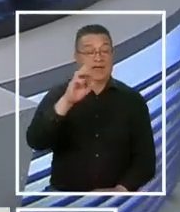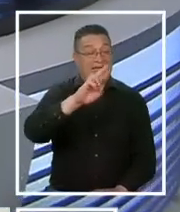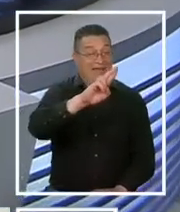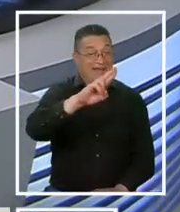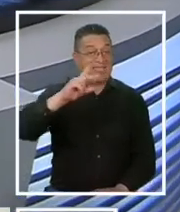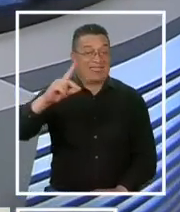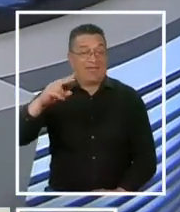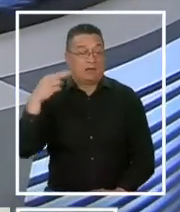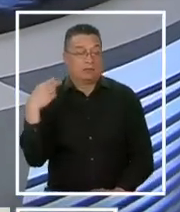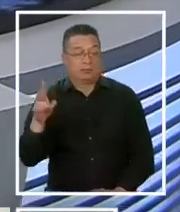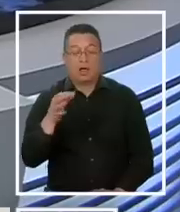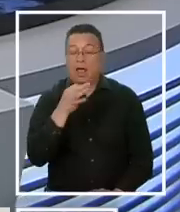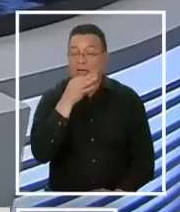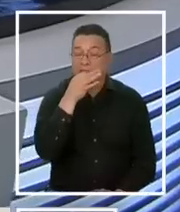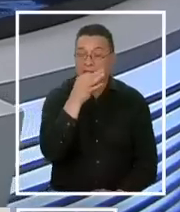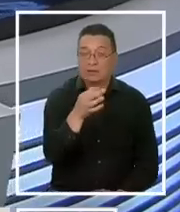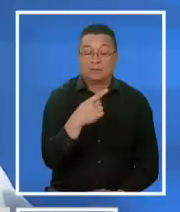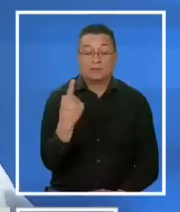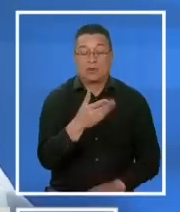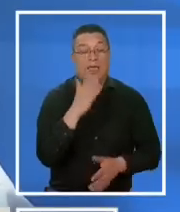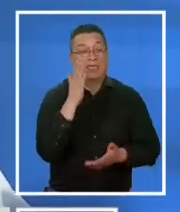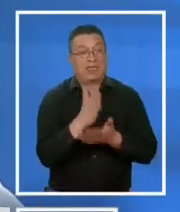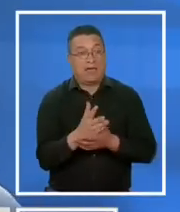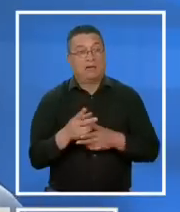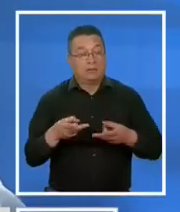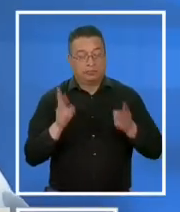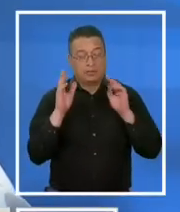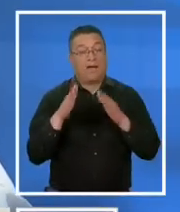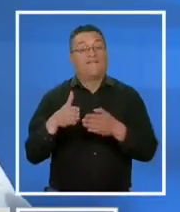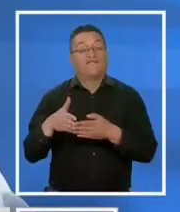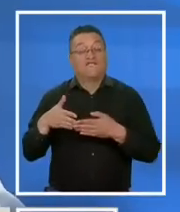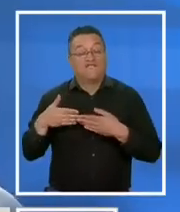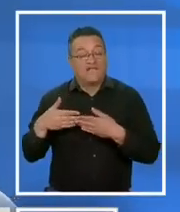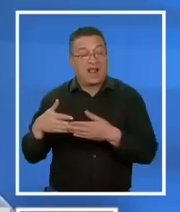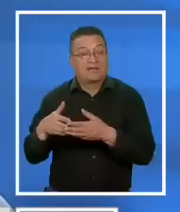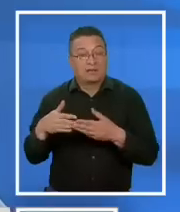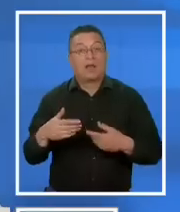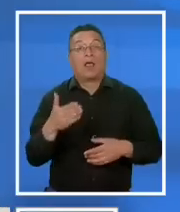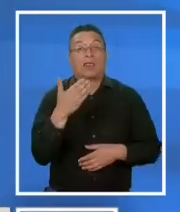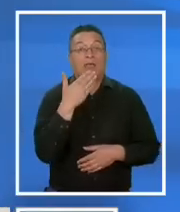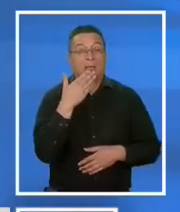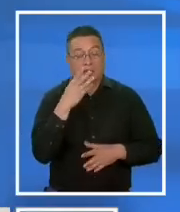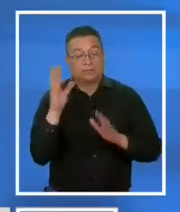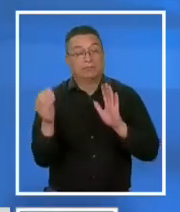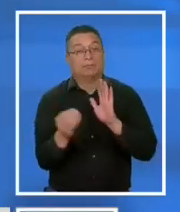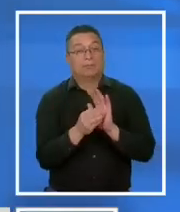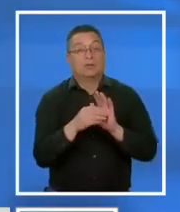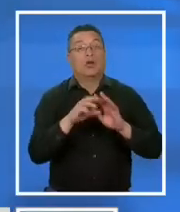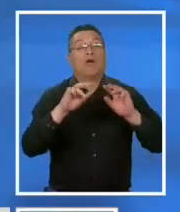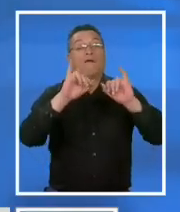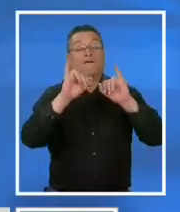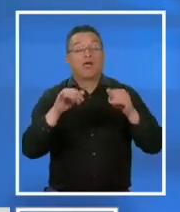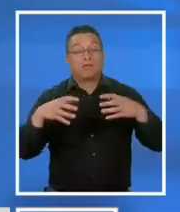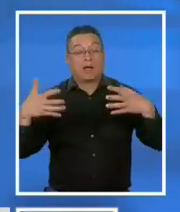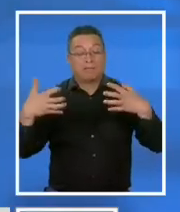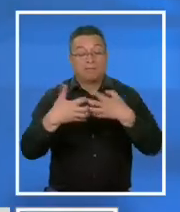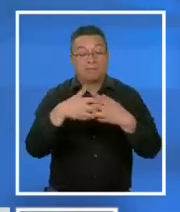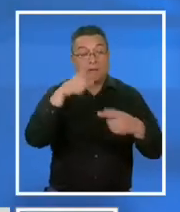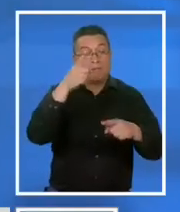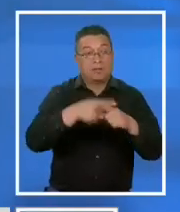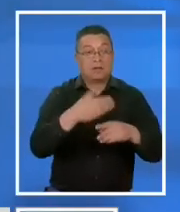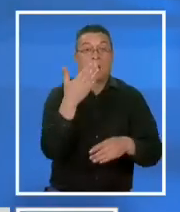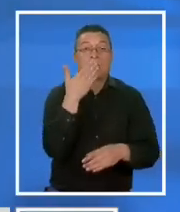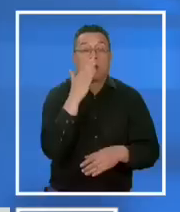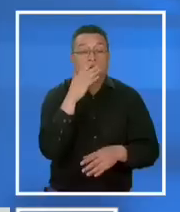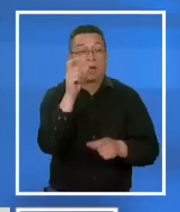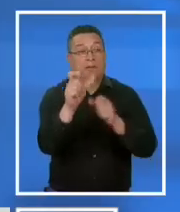señalar la siguiente frase tenemos que estar dispuestos a flexibilizar y ceder incluso introduciendo modalidades mixtas con expertos y personas